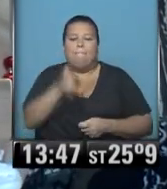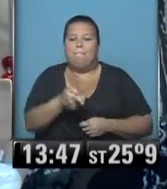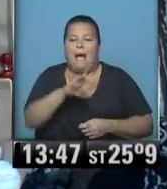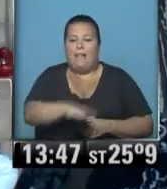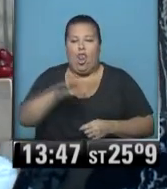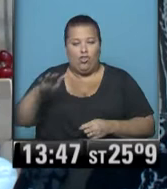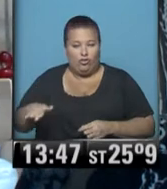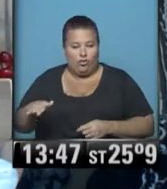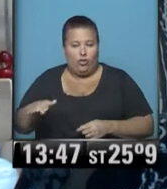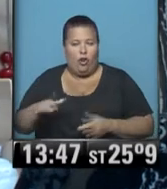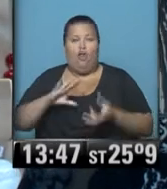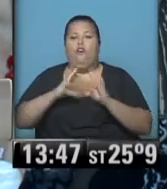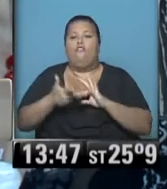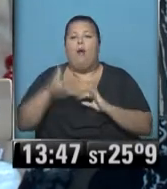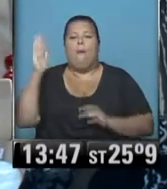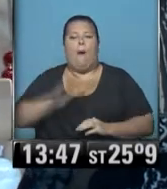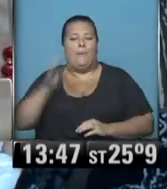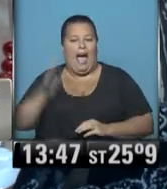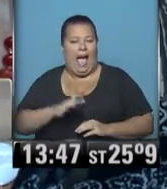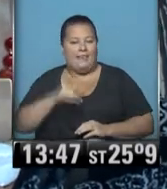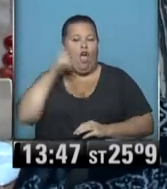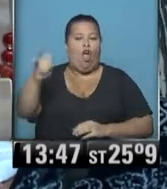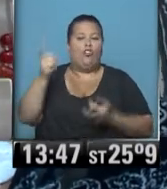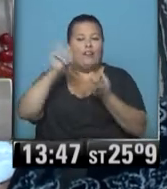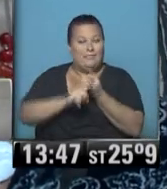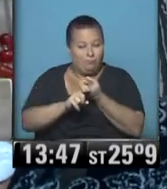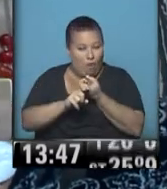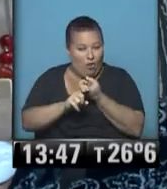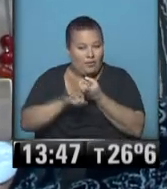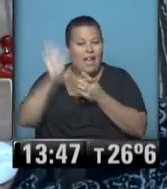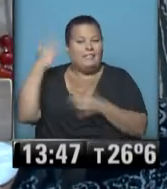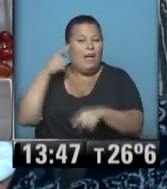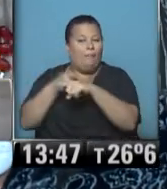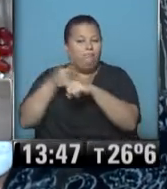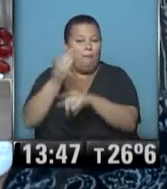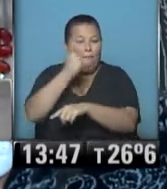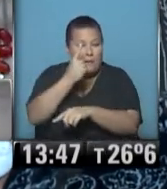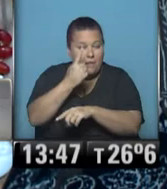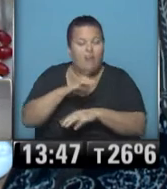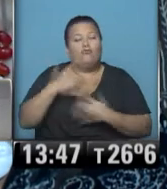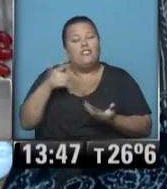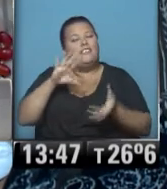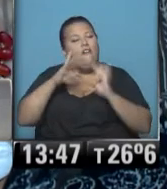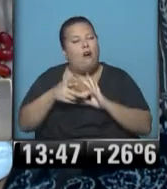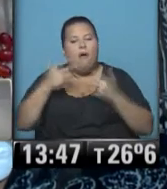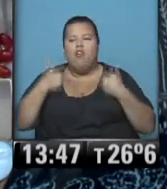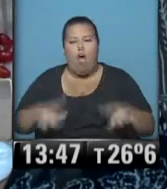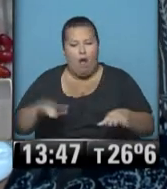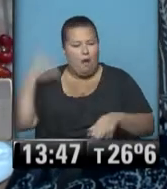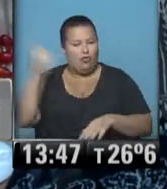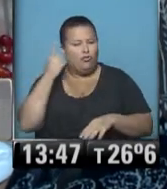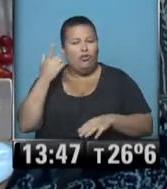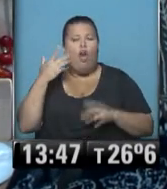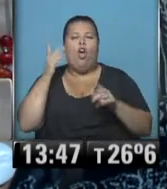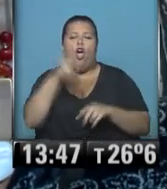esos niños como forma de vengarse contra la mujer con la que había discutido. Es uno de los casos típicos de